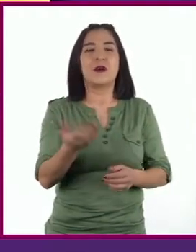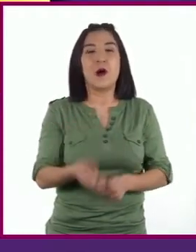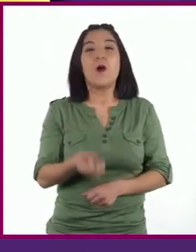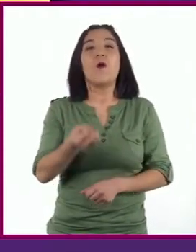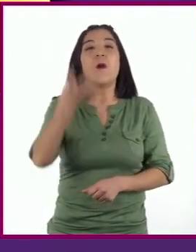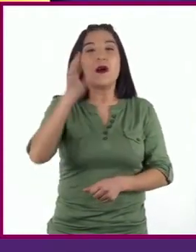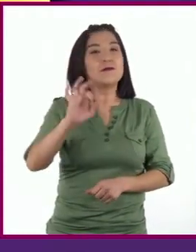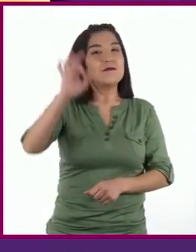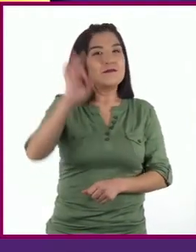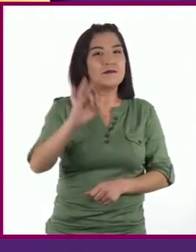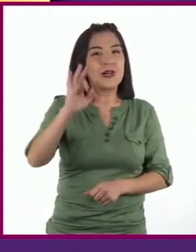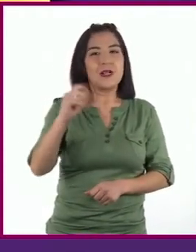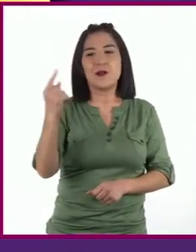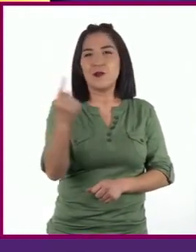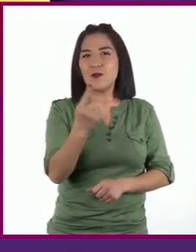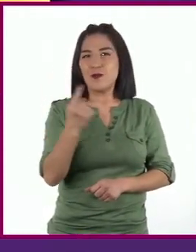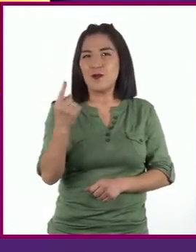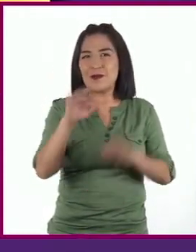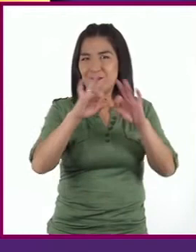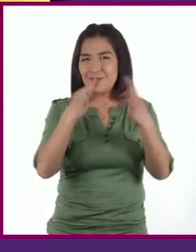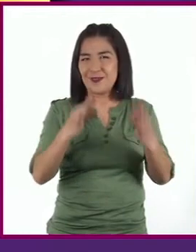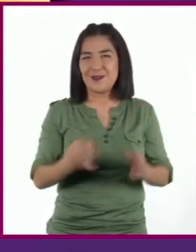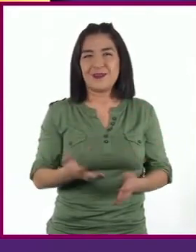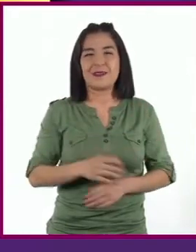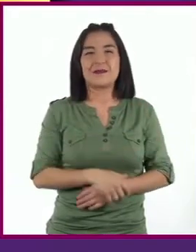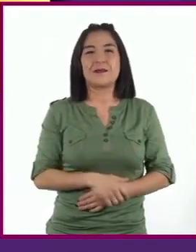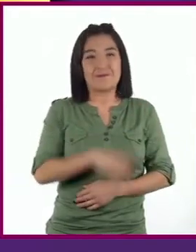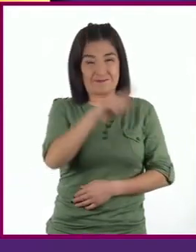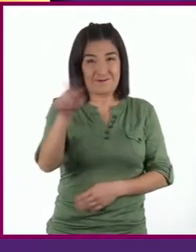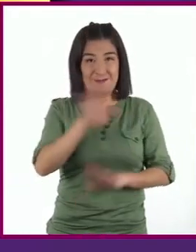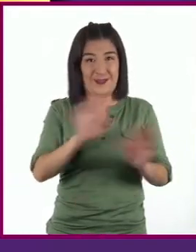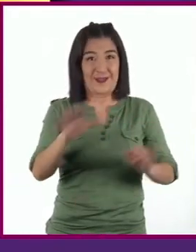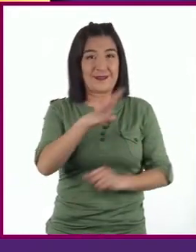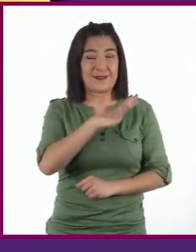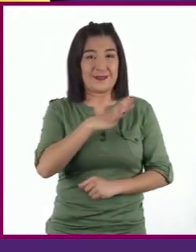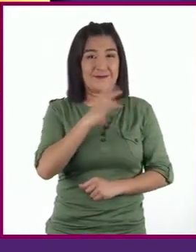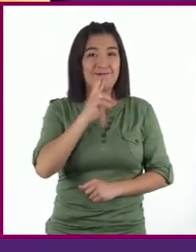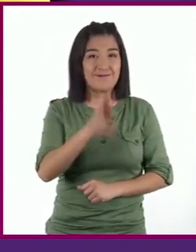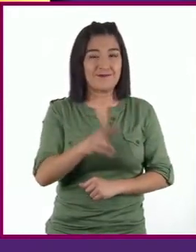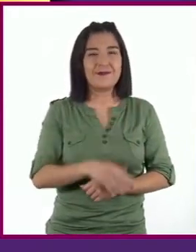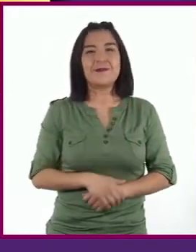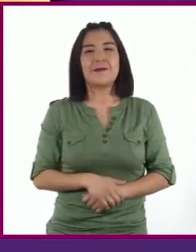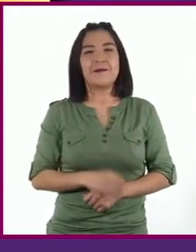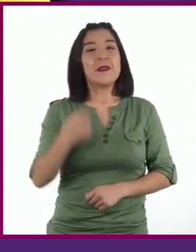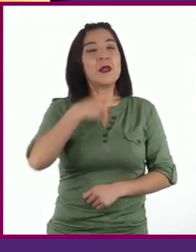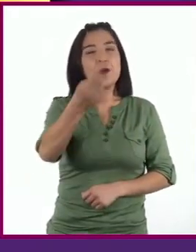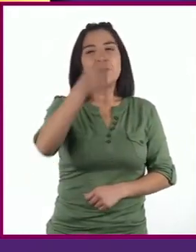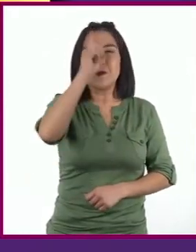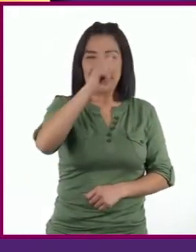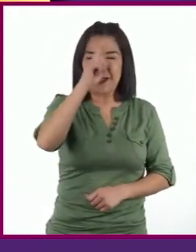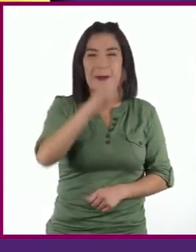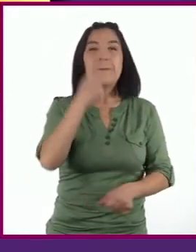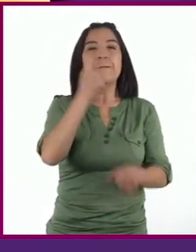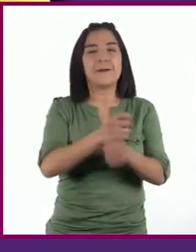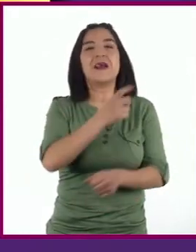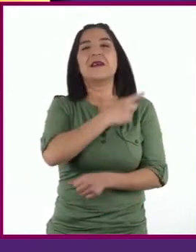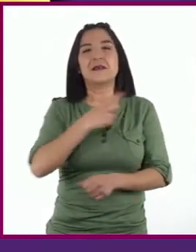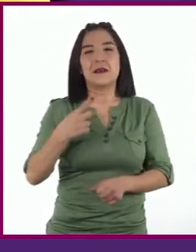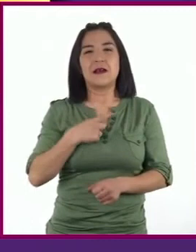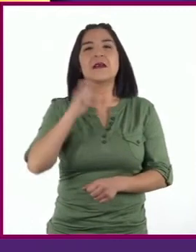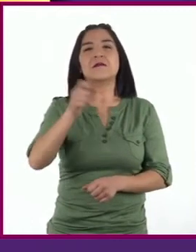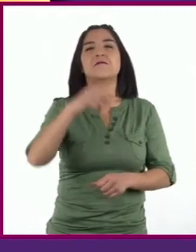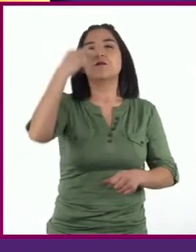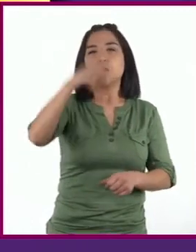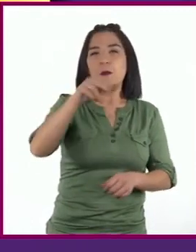¿Cuántos grados rotaría la figura? ¿Lo tienen? Les recomiendo que lo primero que hagan es nombrar